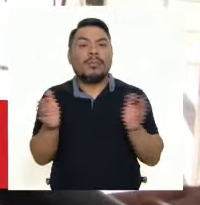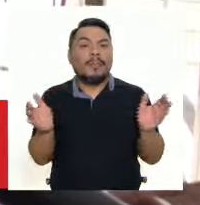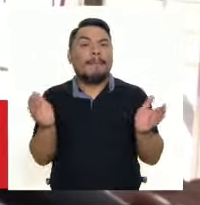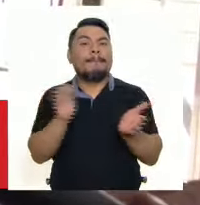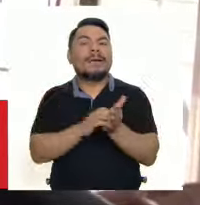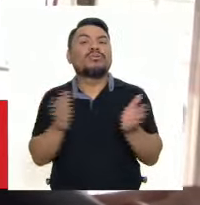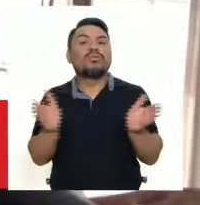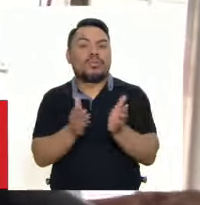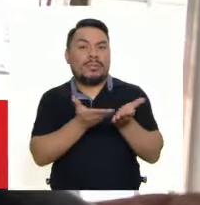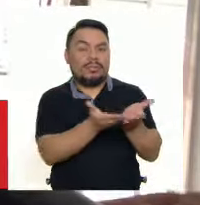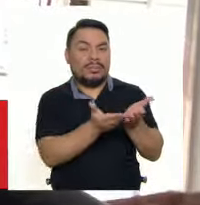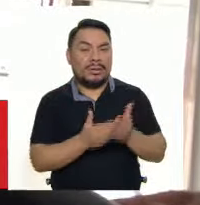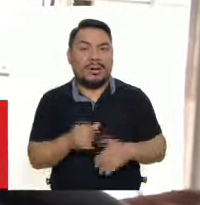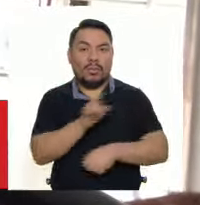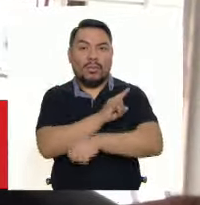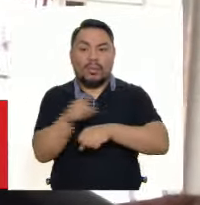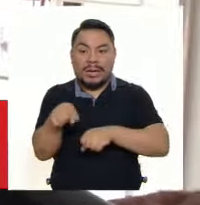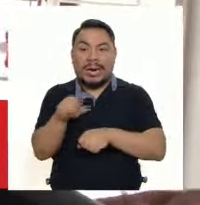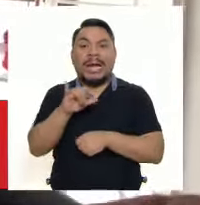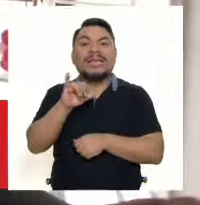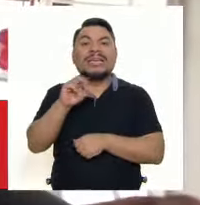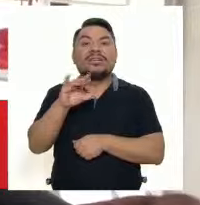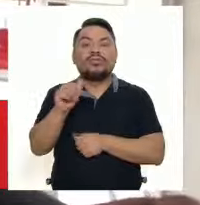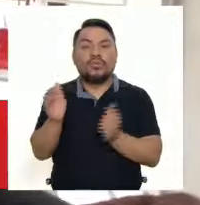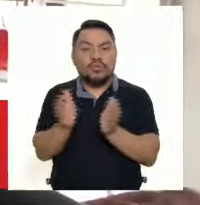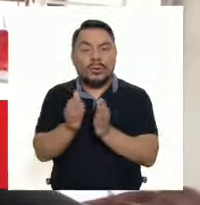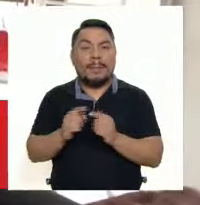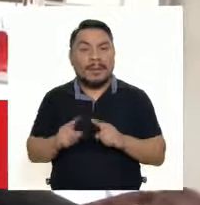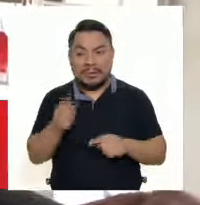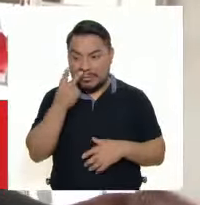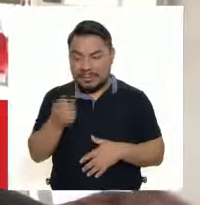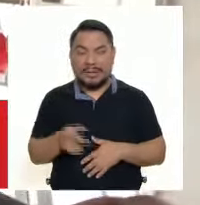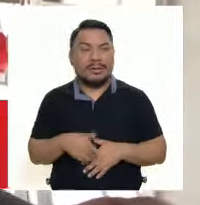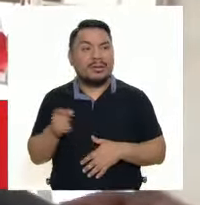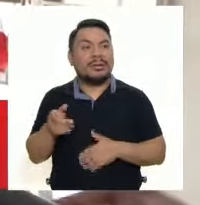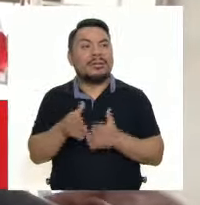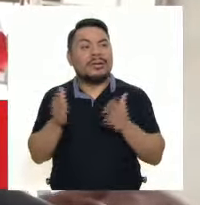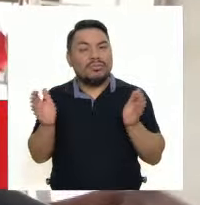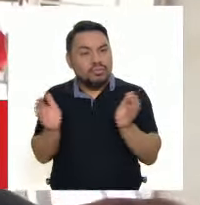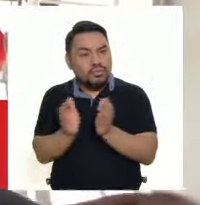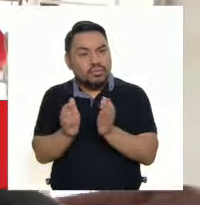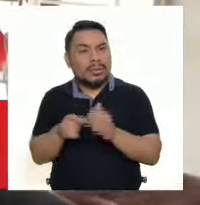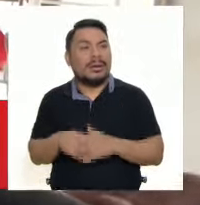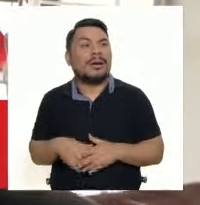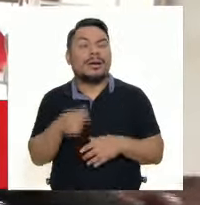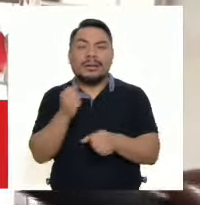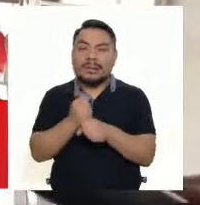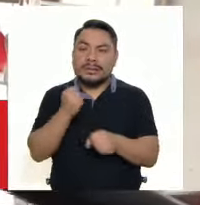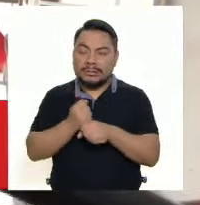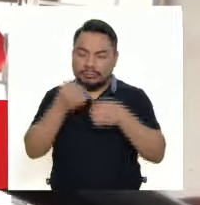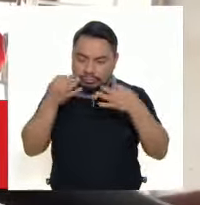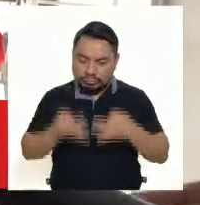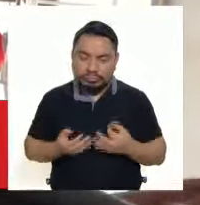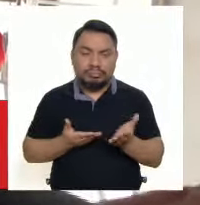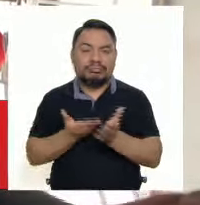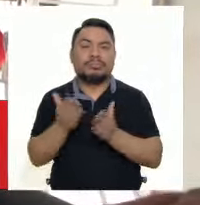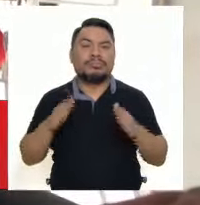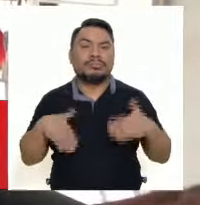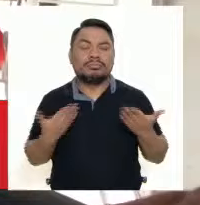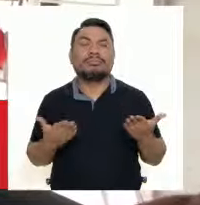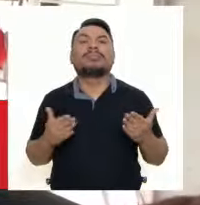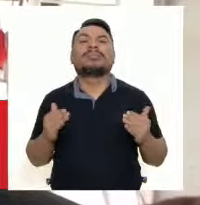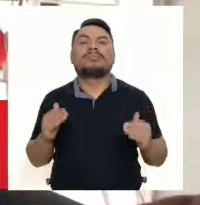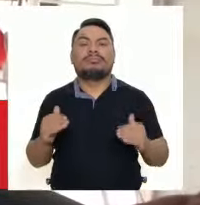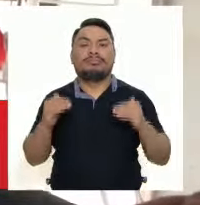y de la región Ucayali. Pero fíjense cómo un distrito tan pequeñito, con una gestión eficiente, puede ponerse